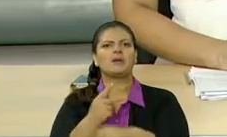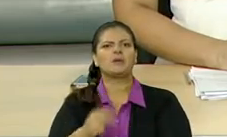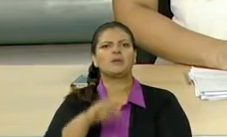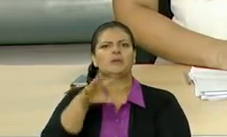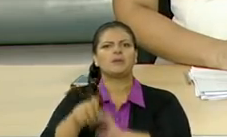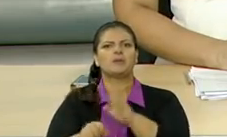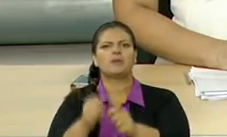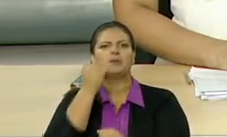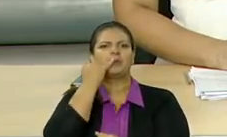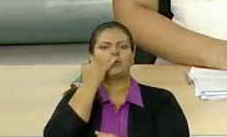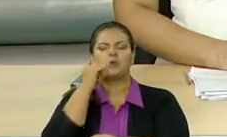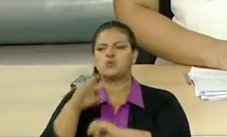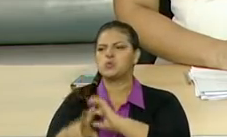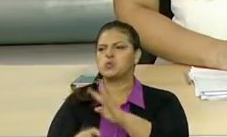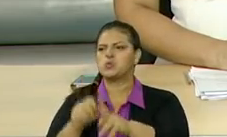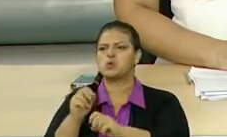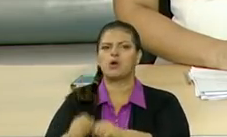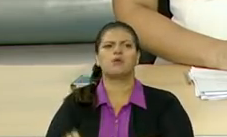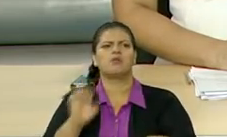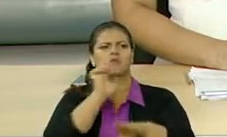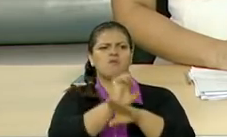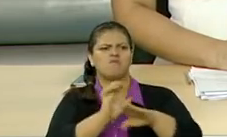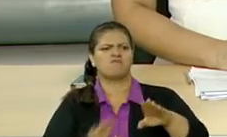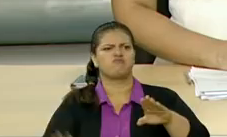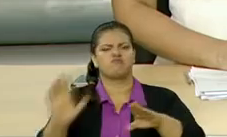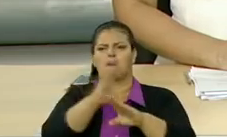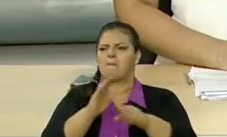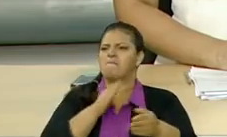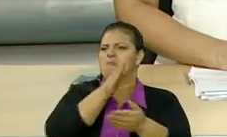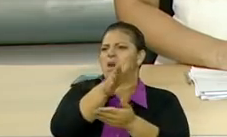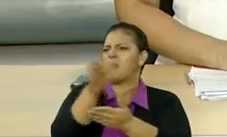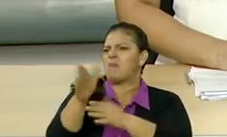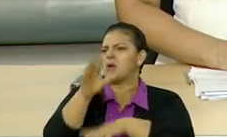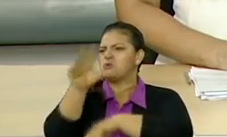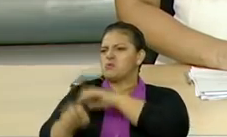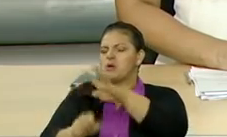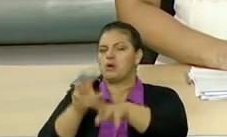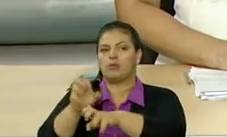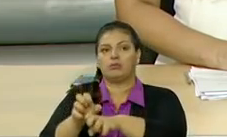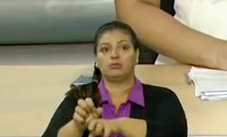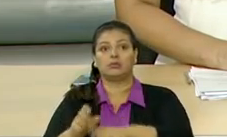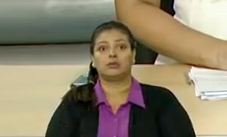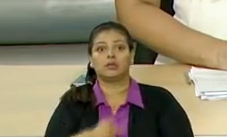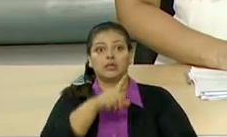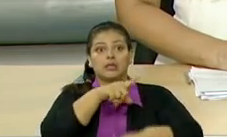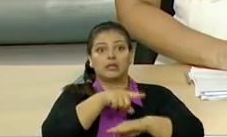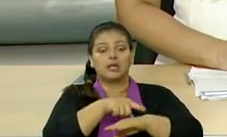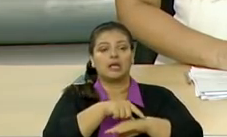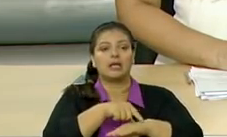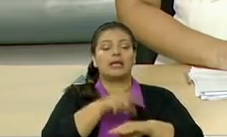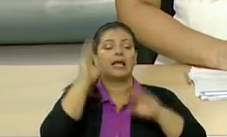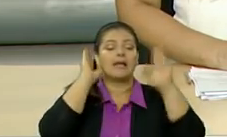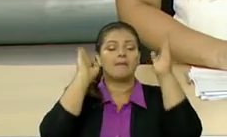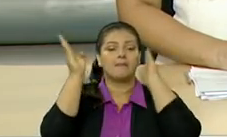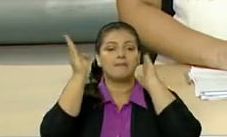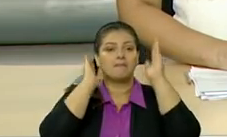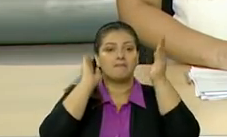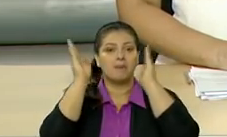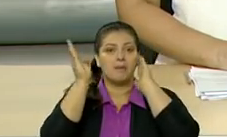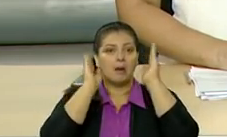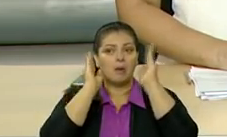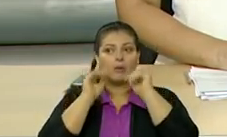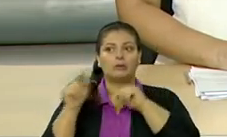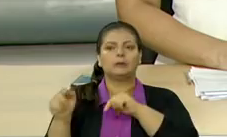la Policía Nacional en Babahoyo, capital de la provincia de Los Ríos. Según las investigaciones, utilizaban menores de edad para esconder lo